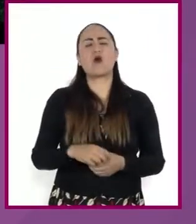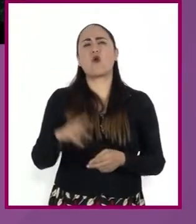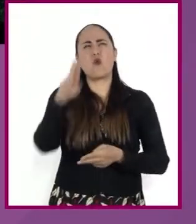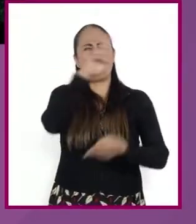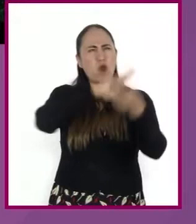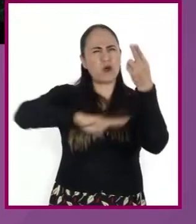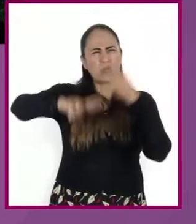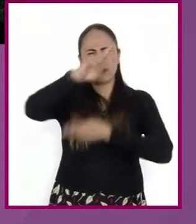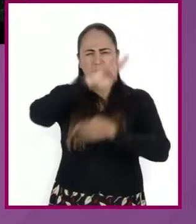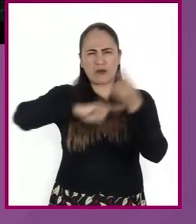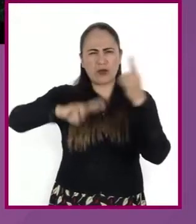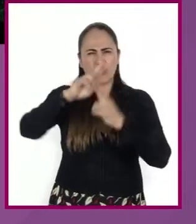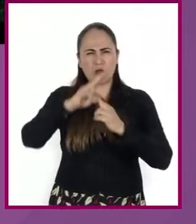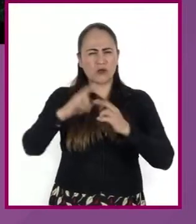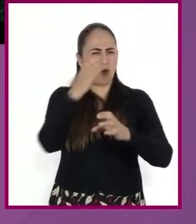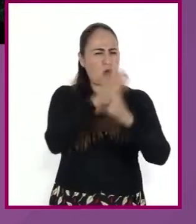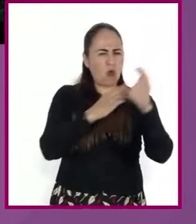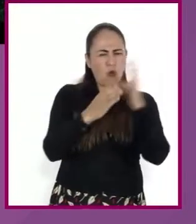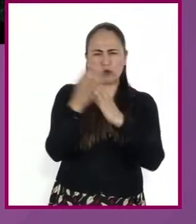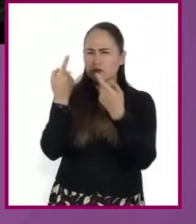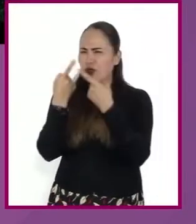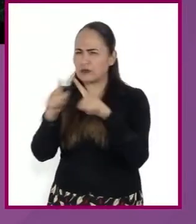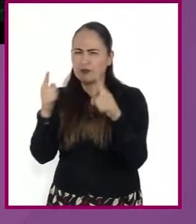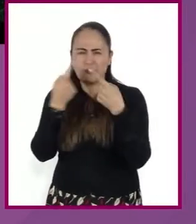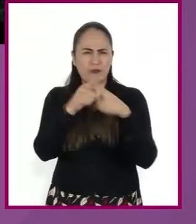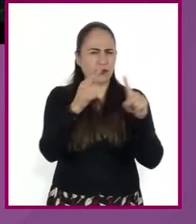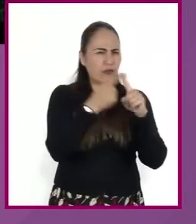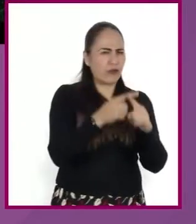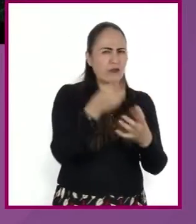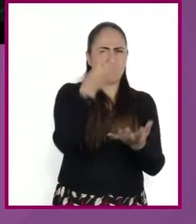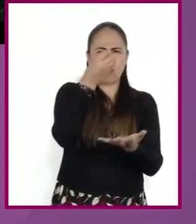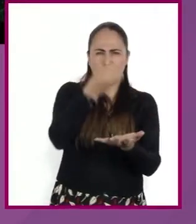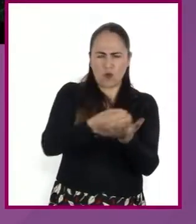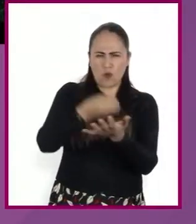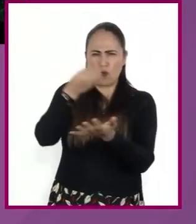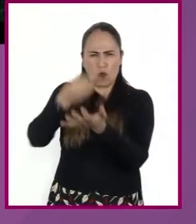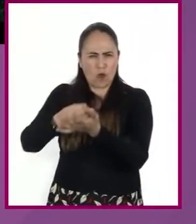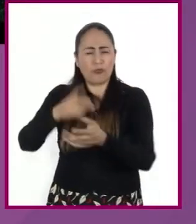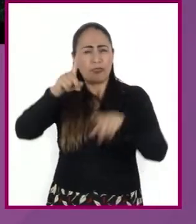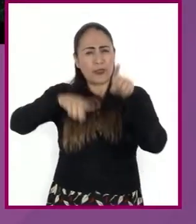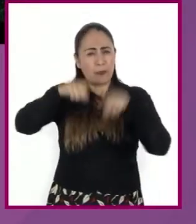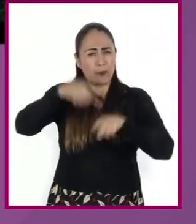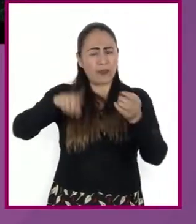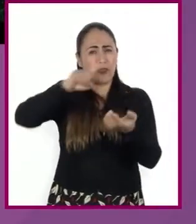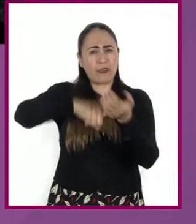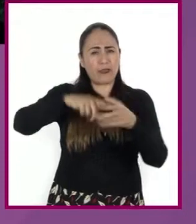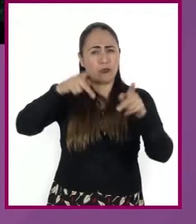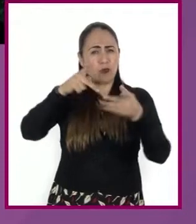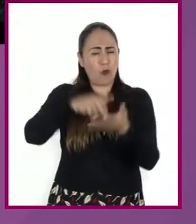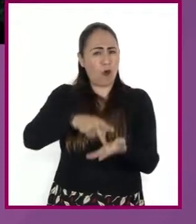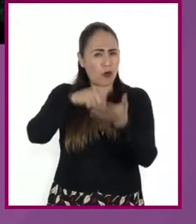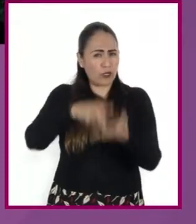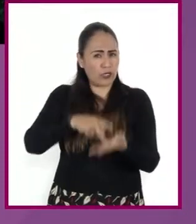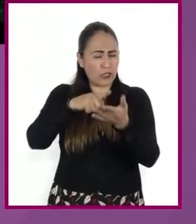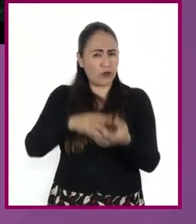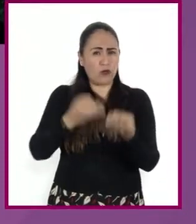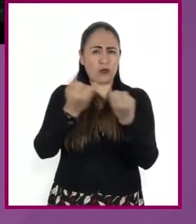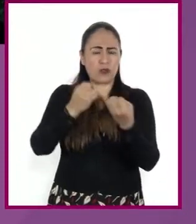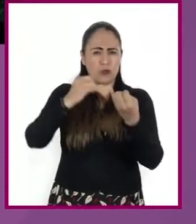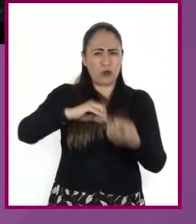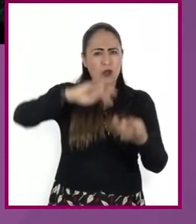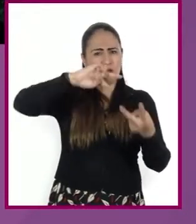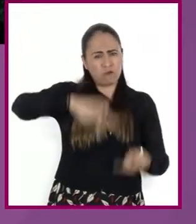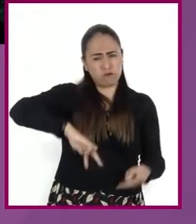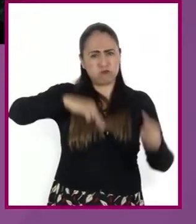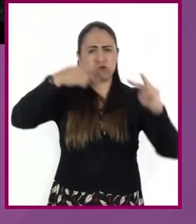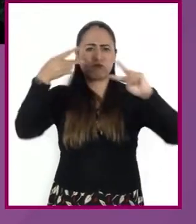universo se atraen con una fuerza que es directamente proporcional al producto de sus masas e inversamente proporcional al cuadrado